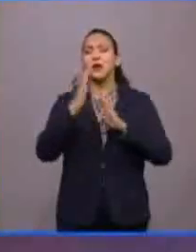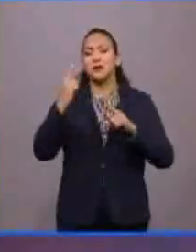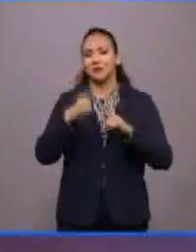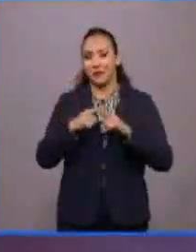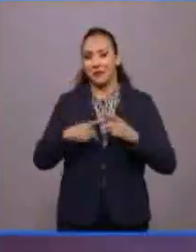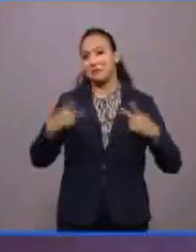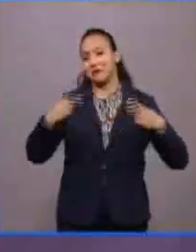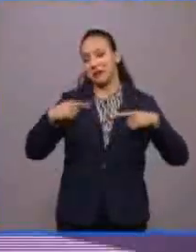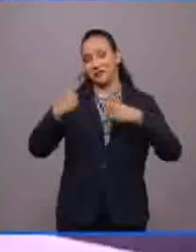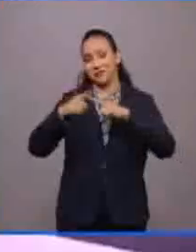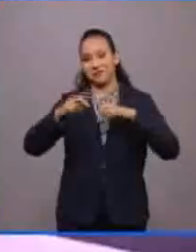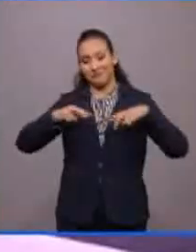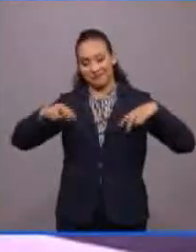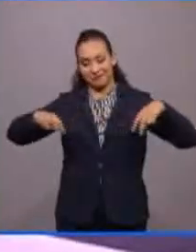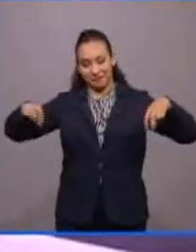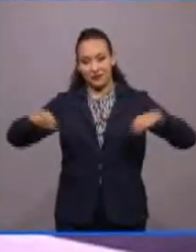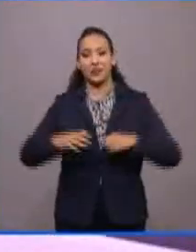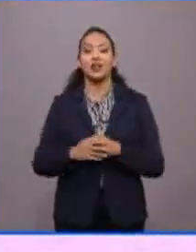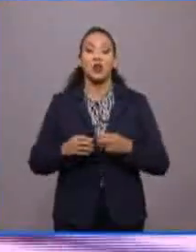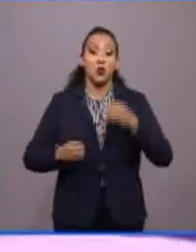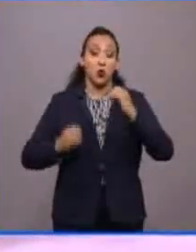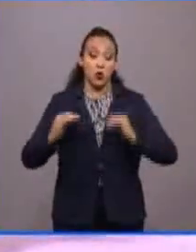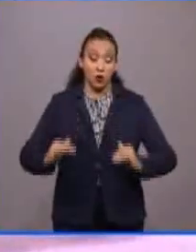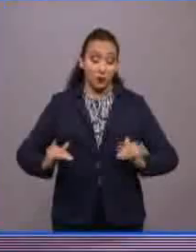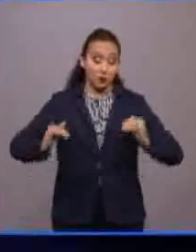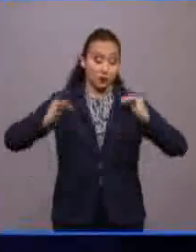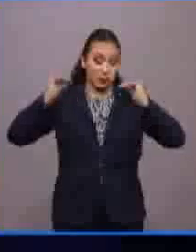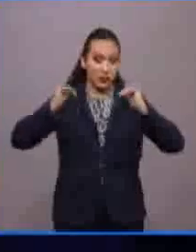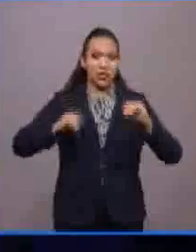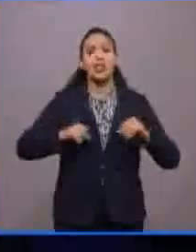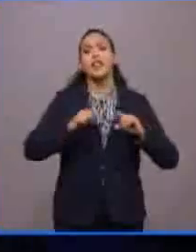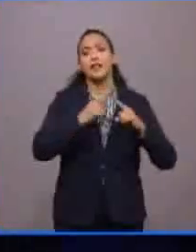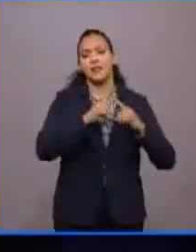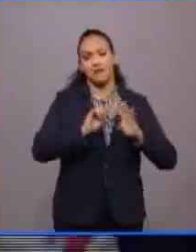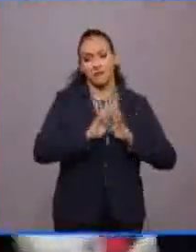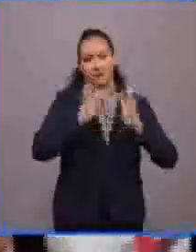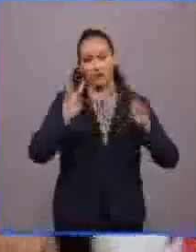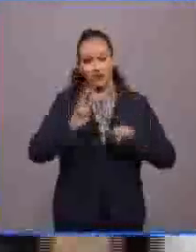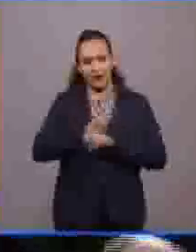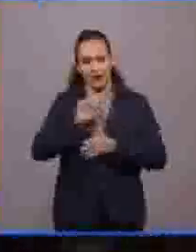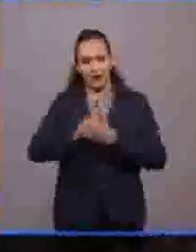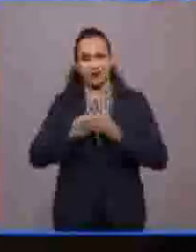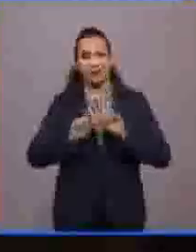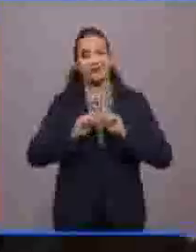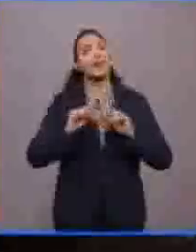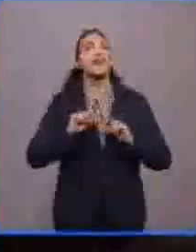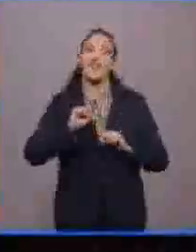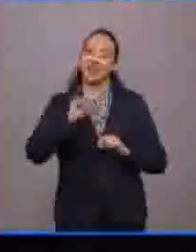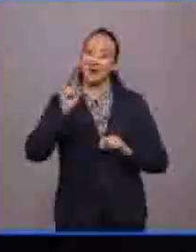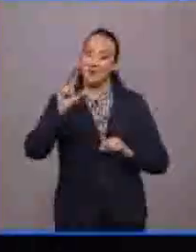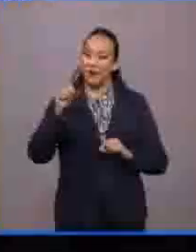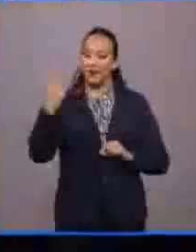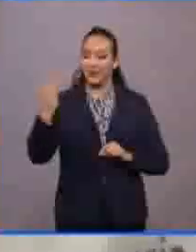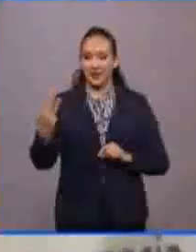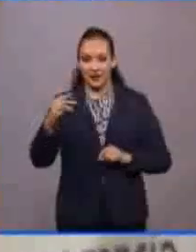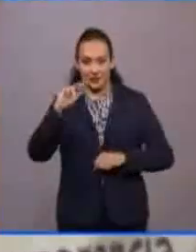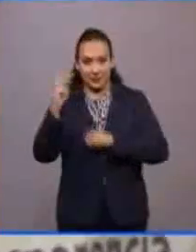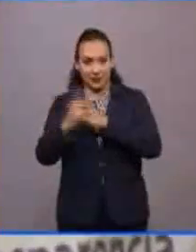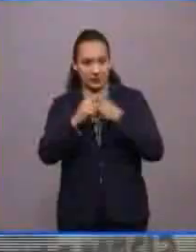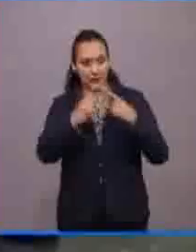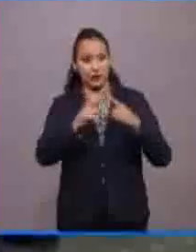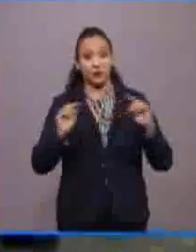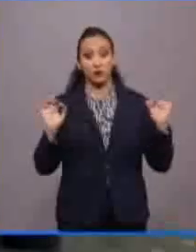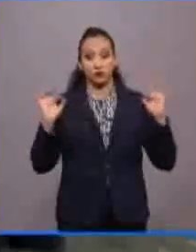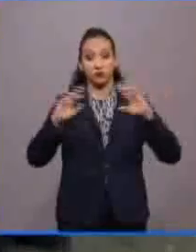de tribunales constitucionales, cortes supremas y consejos de la judicatura de 23 países y concluirá el próximo viernes